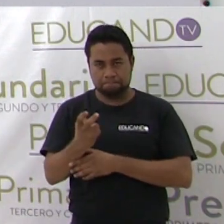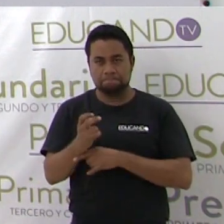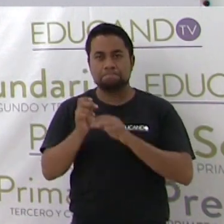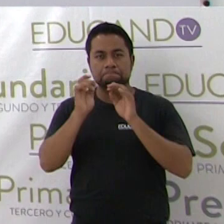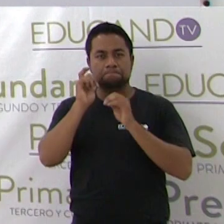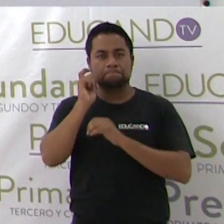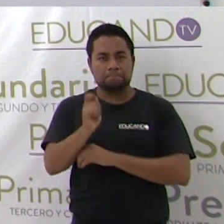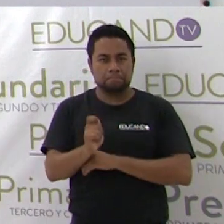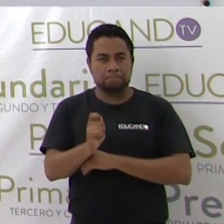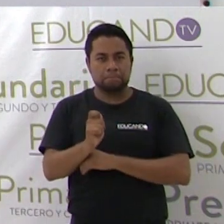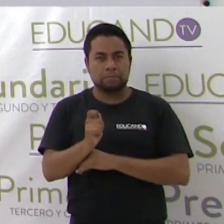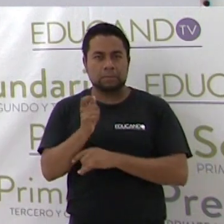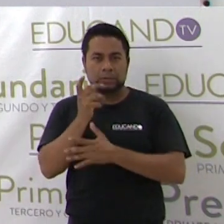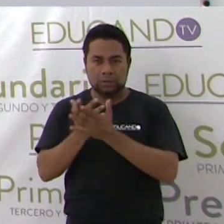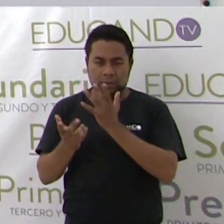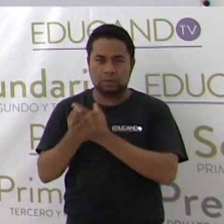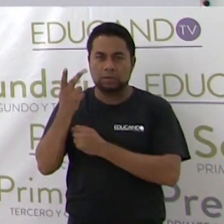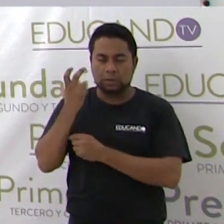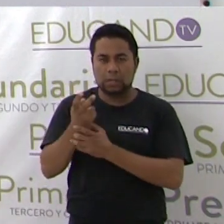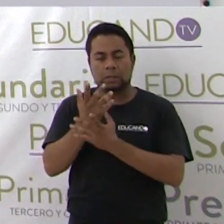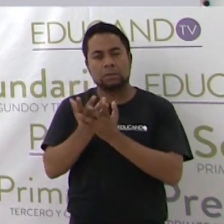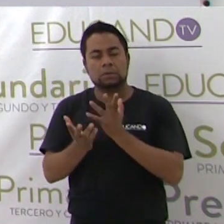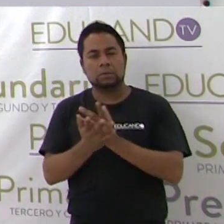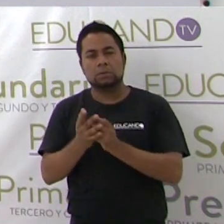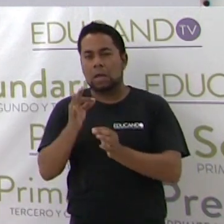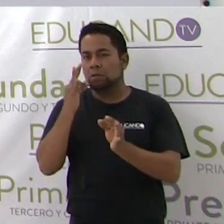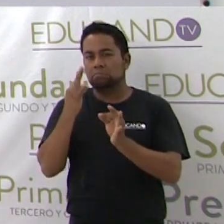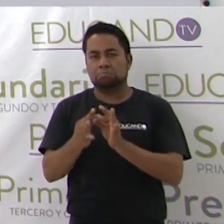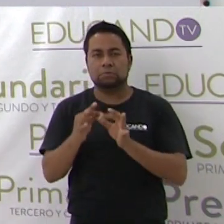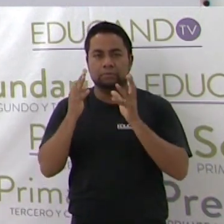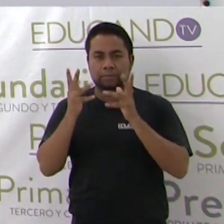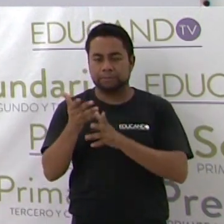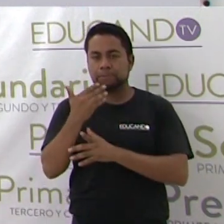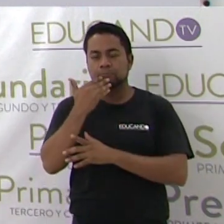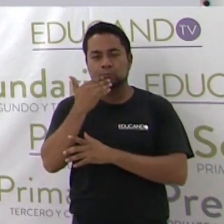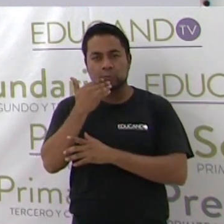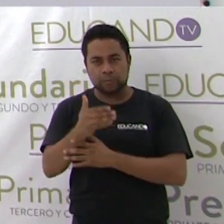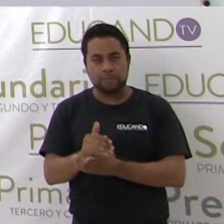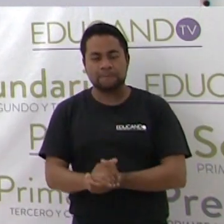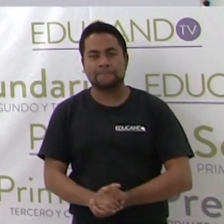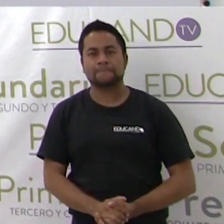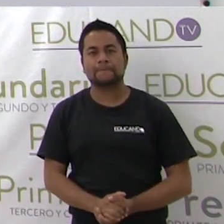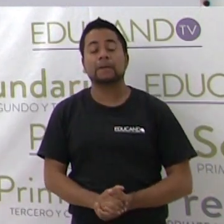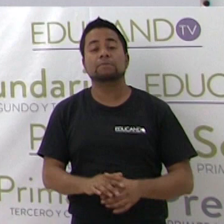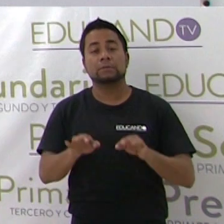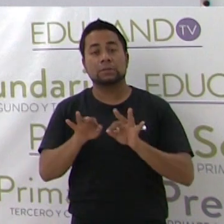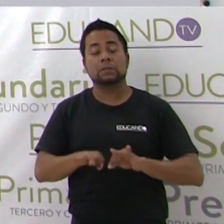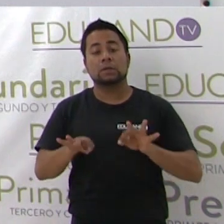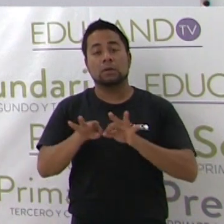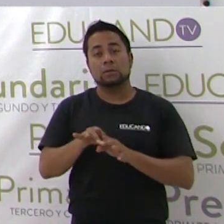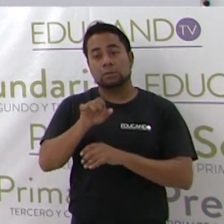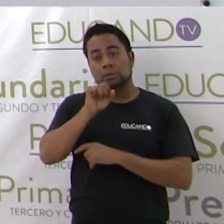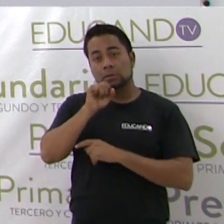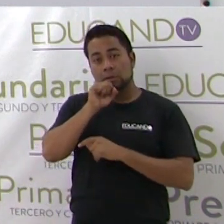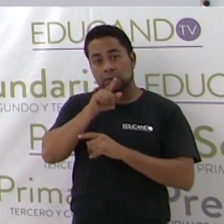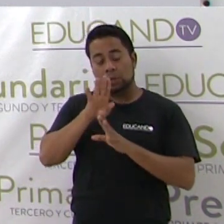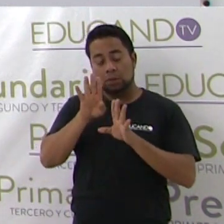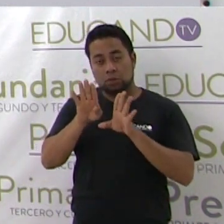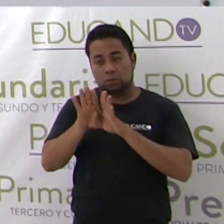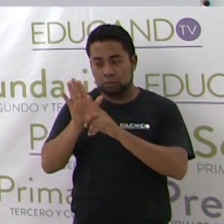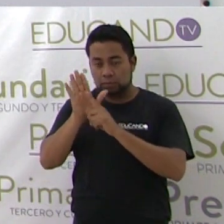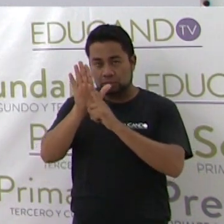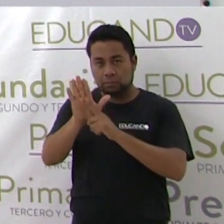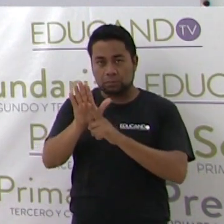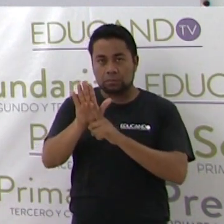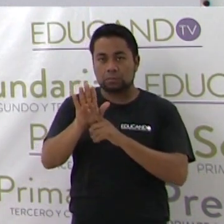bien, la acción terminó, bien. Importante esta referencia porque